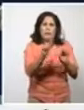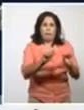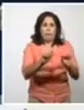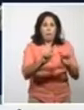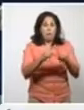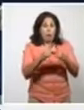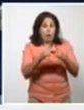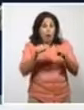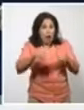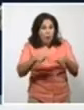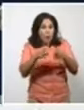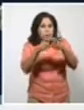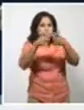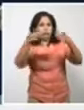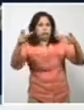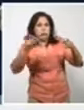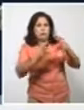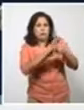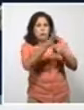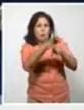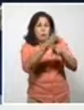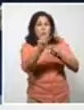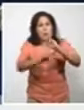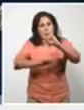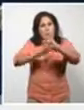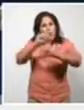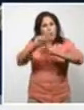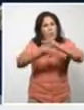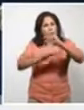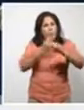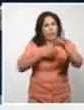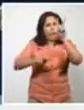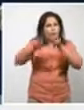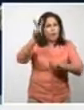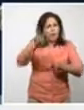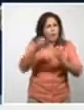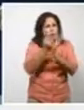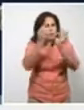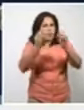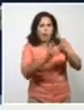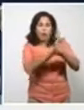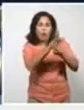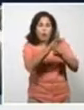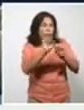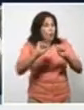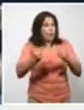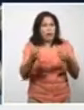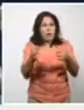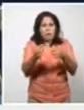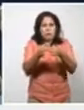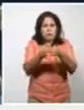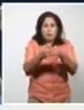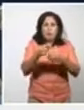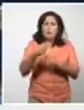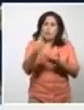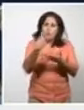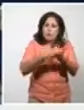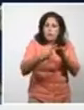de casos que se diagnostiquen, que se confirmen diariamente, semanal,